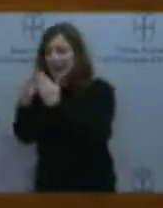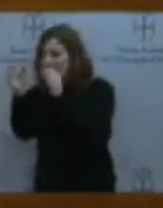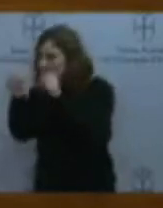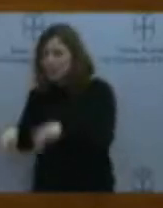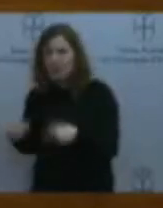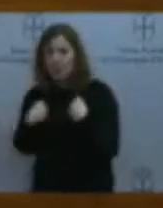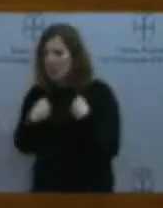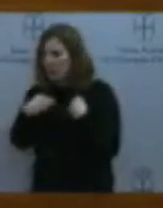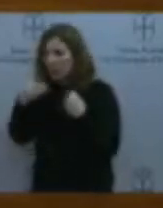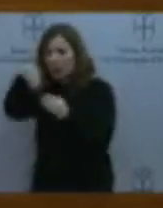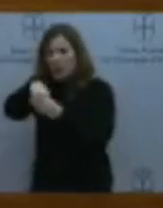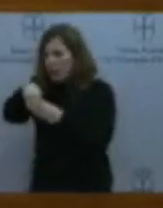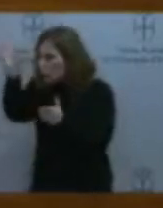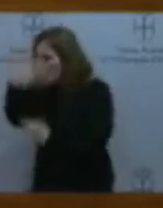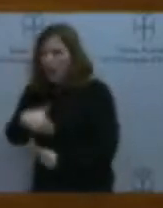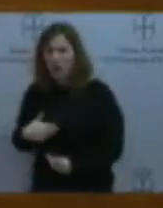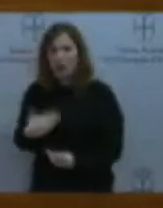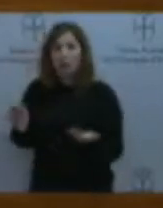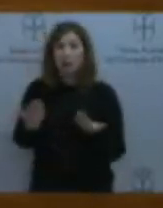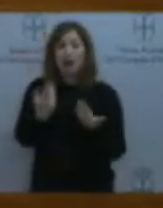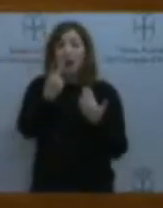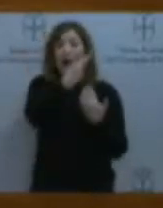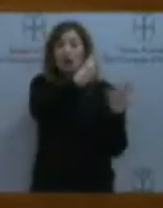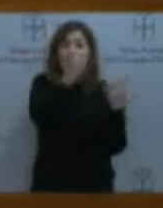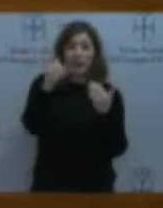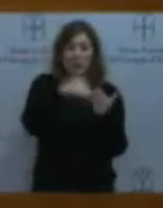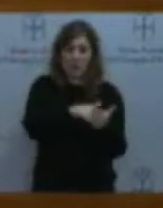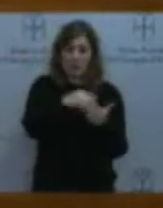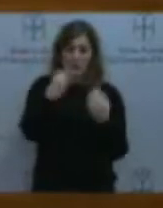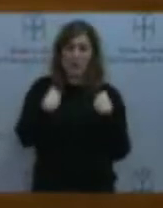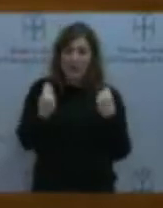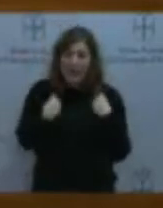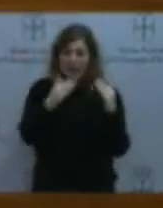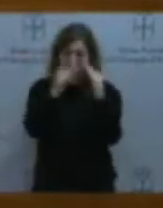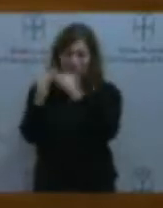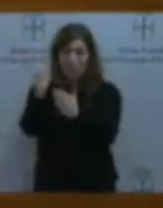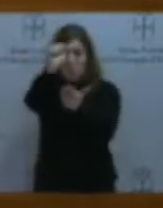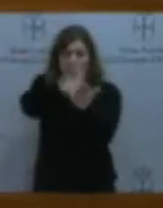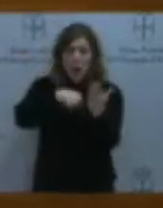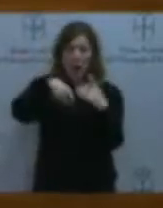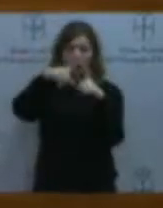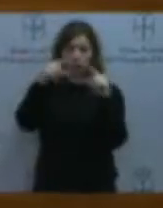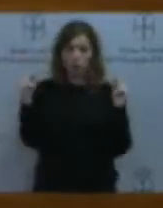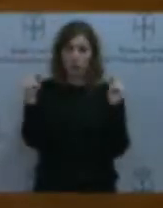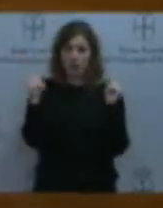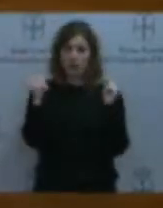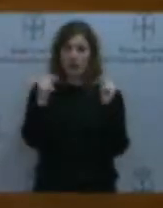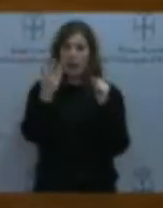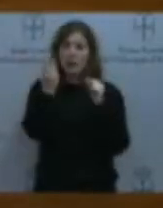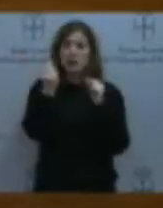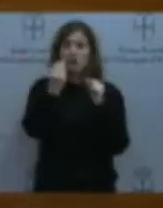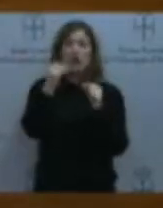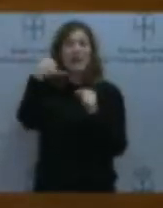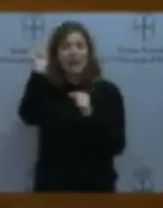esas 82.000 viviendas vacías que hay en Asturias, a esos 111.000 hogares en riesgo de exclusión